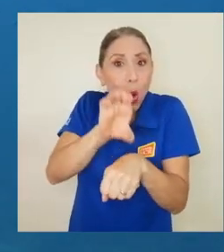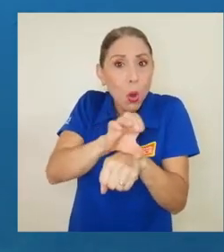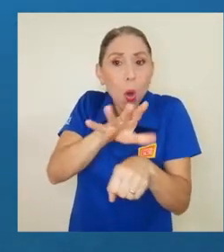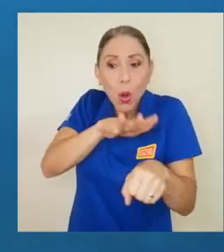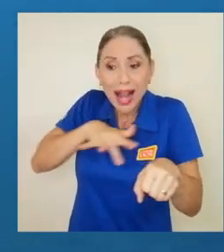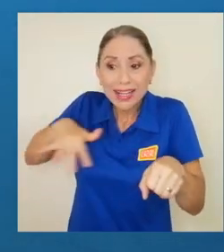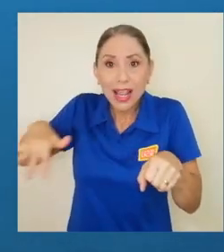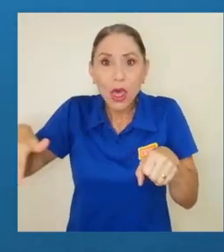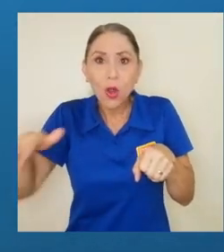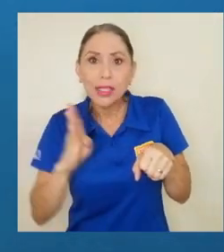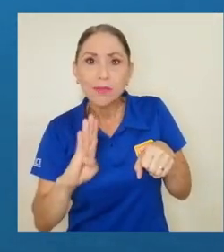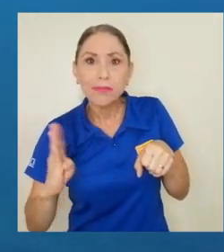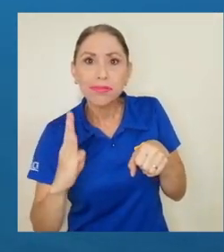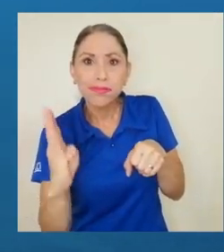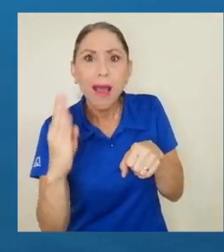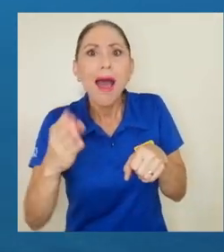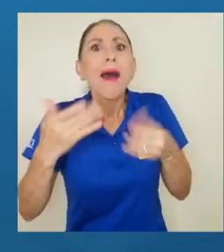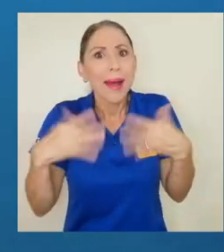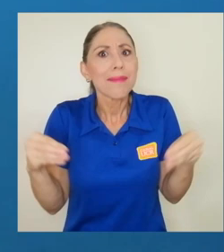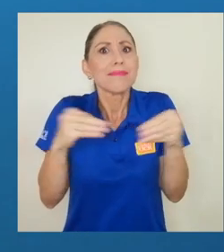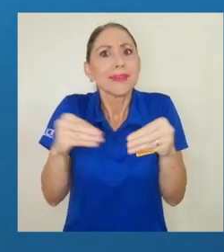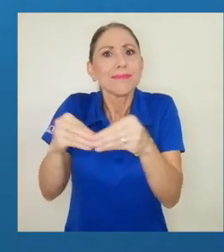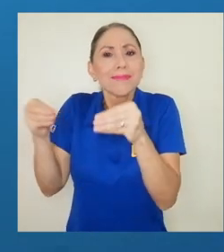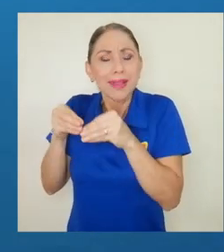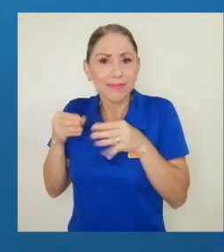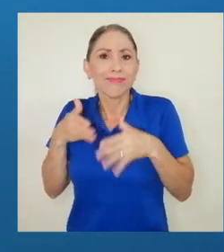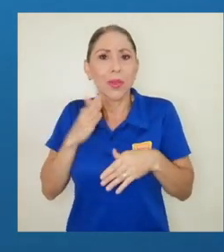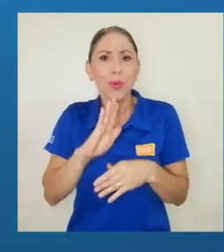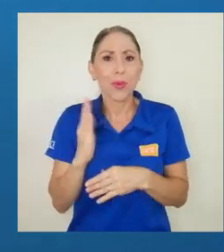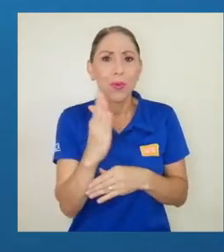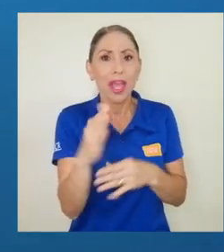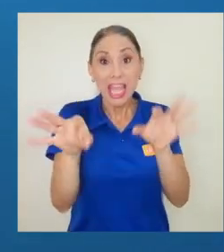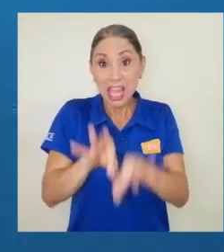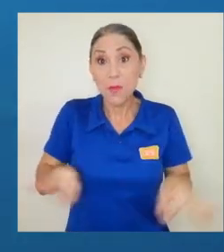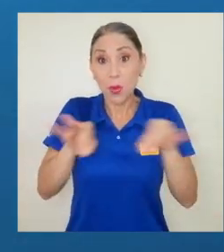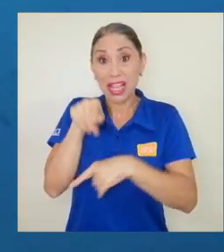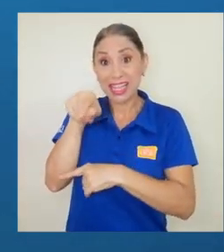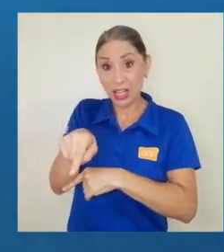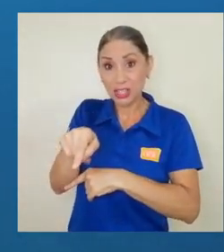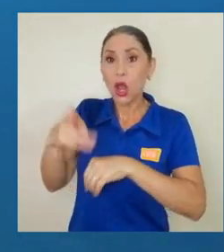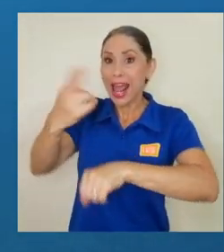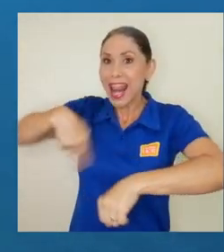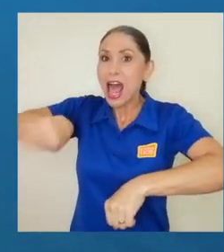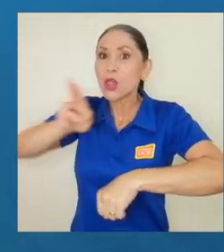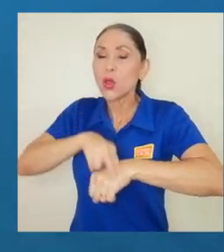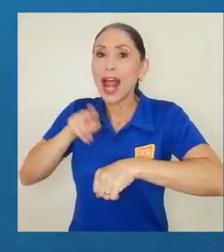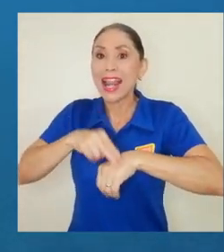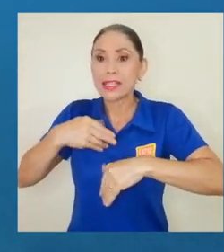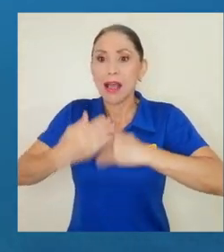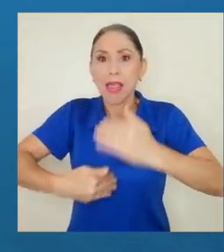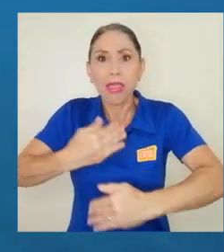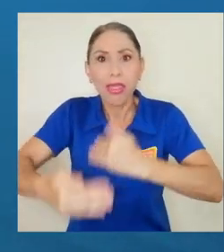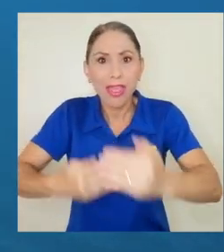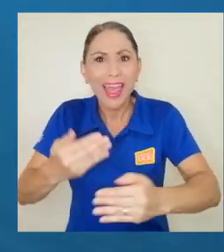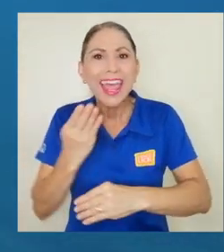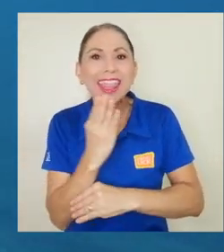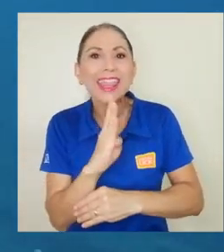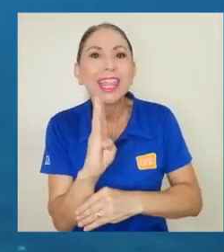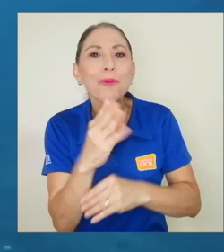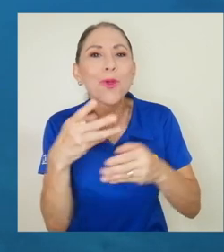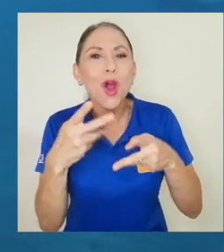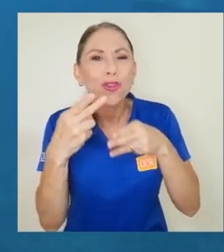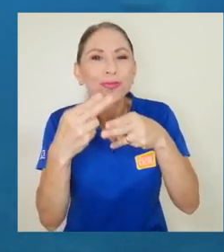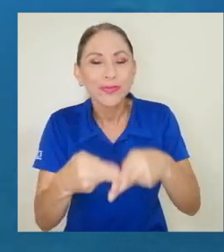para la reproducción la importancia de este hecho radica en que la información sobre la ecología reproductiva del tiburón tigre es